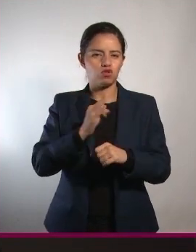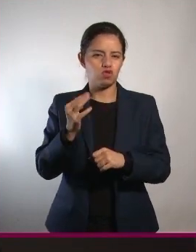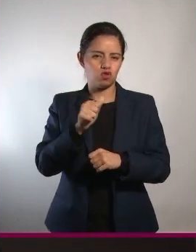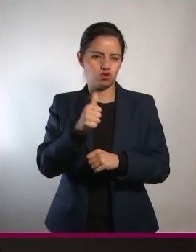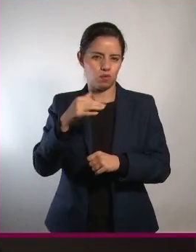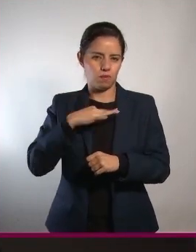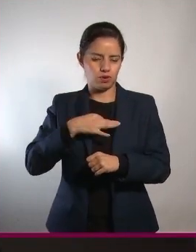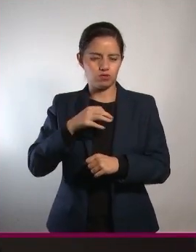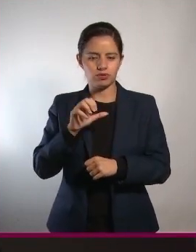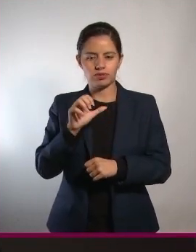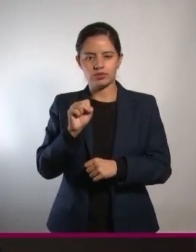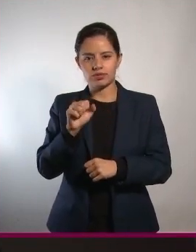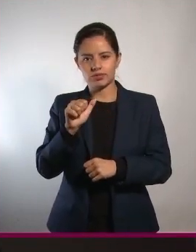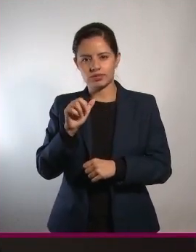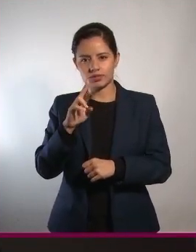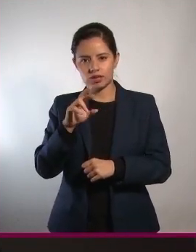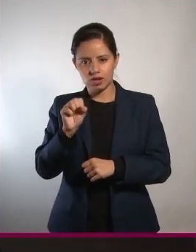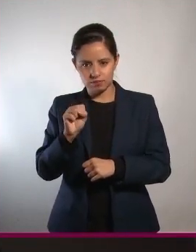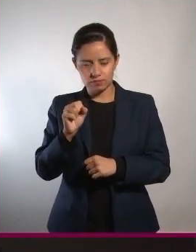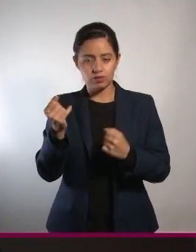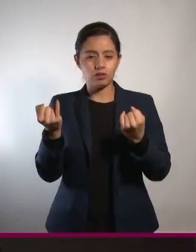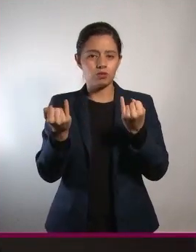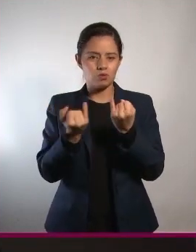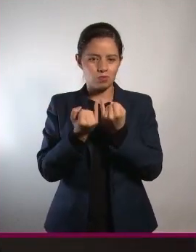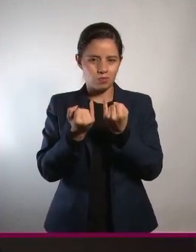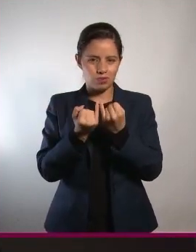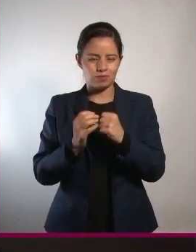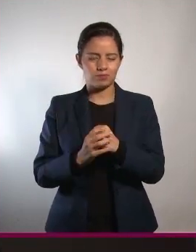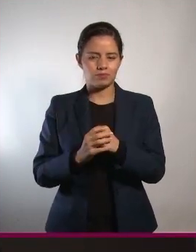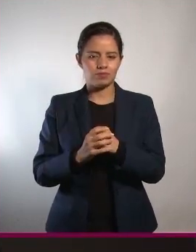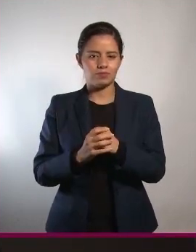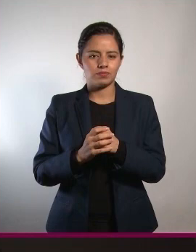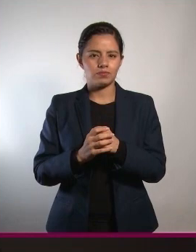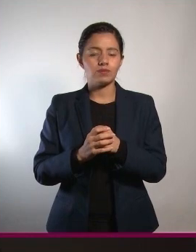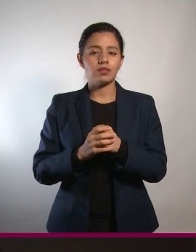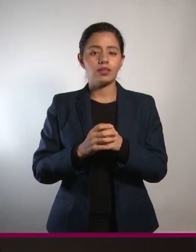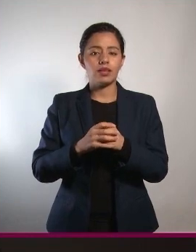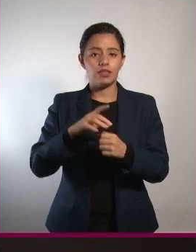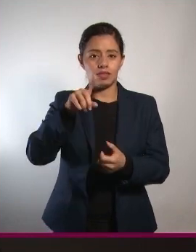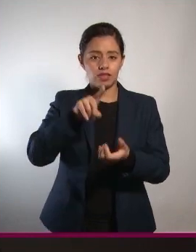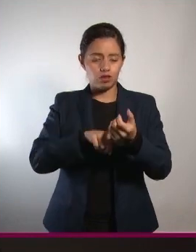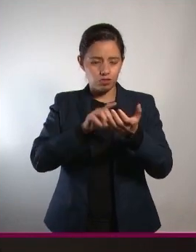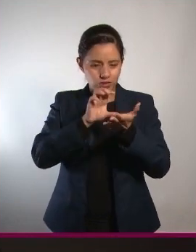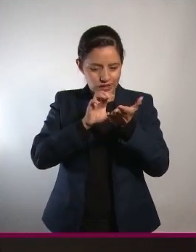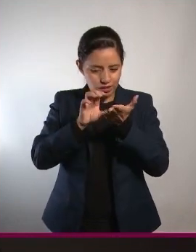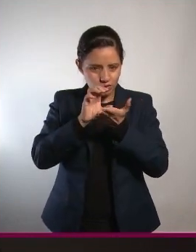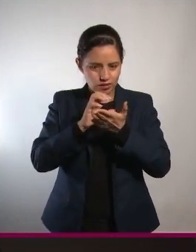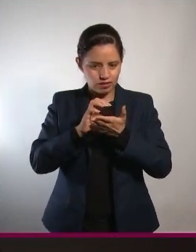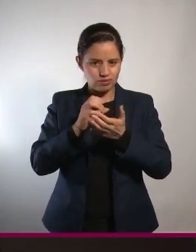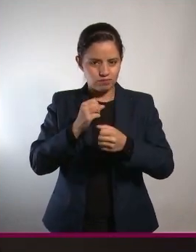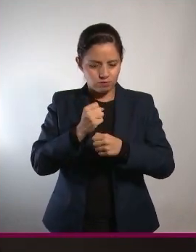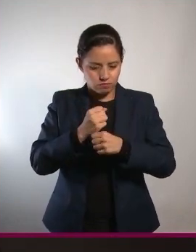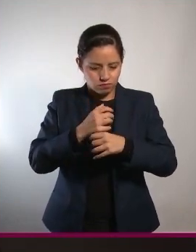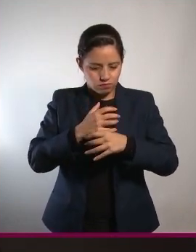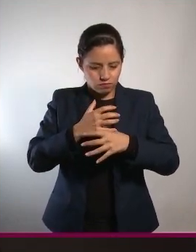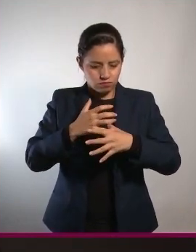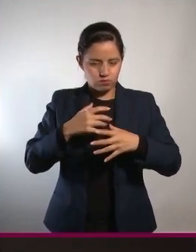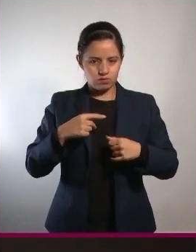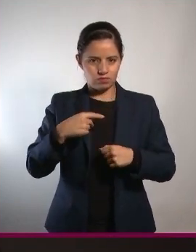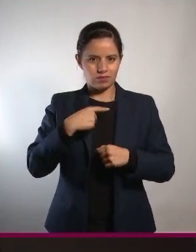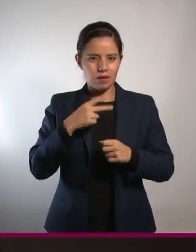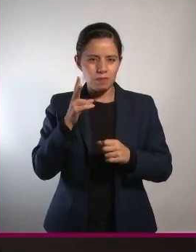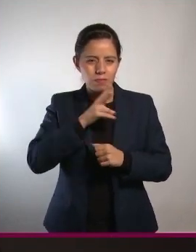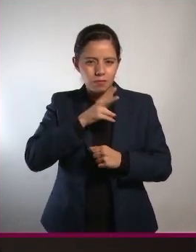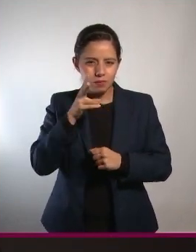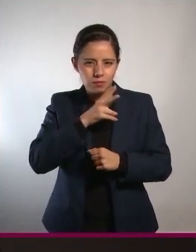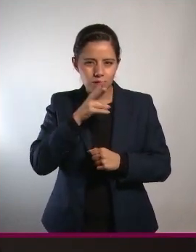que existen es que existe un incremento muy importante en el número de células inflamatorias en el pulmón de las personas que están